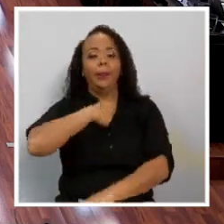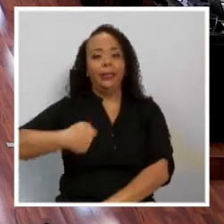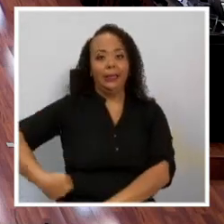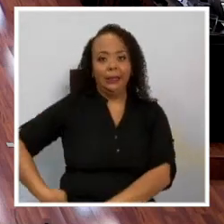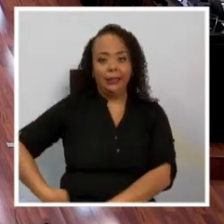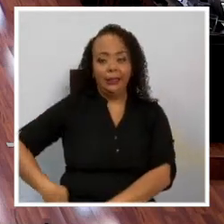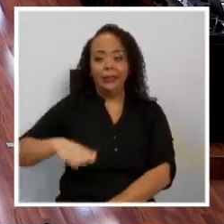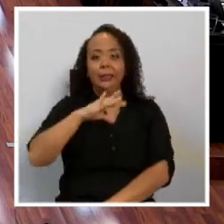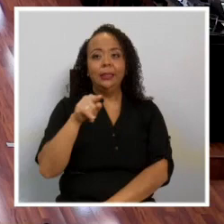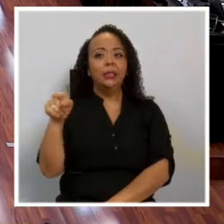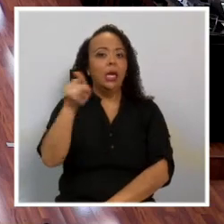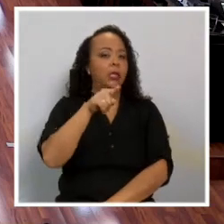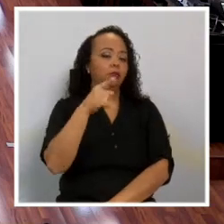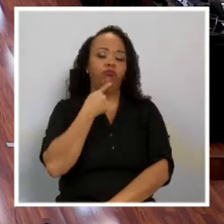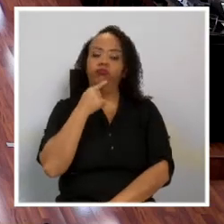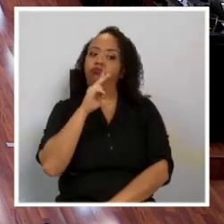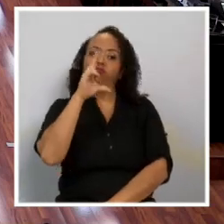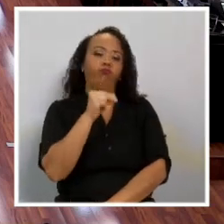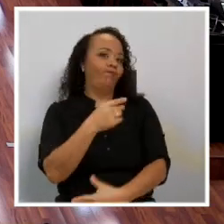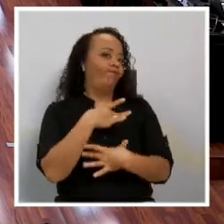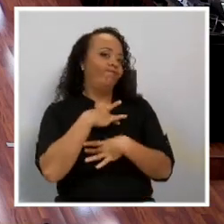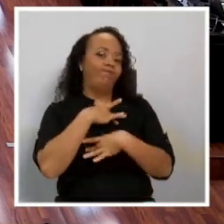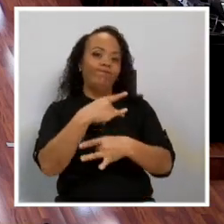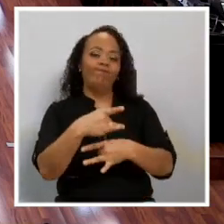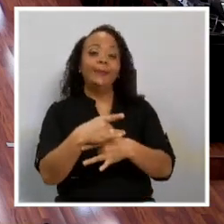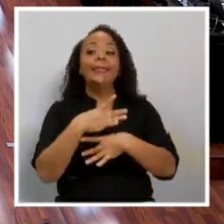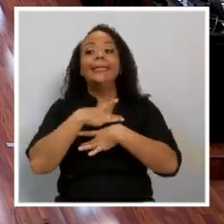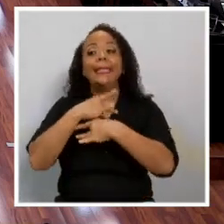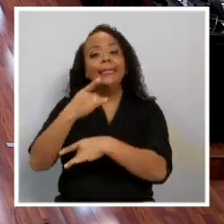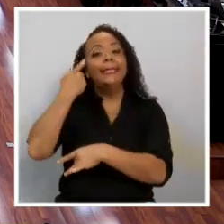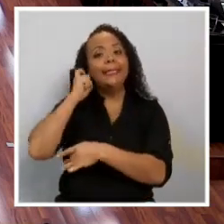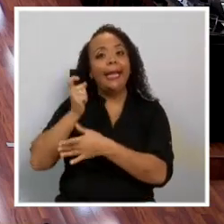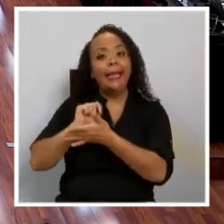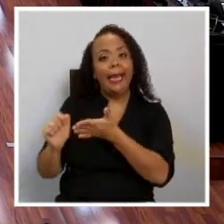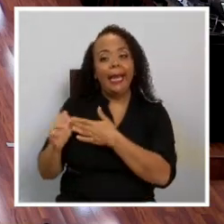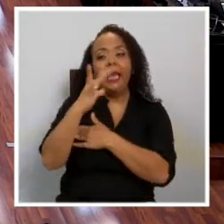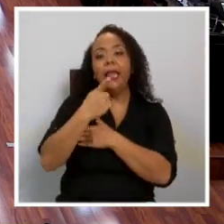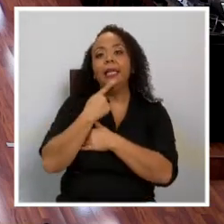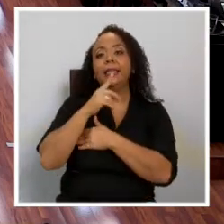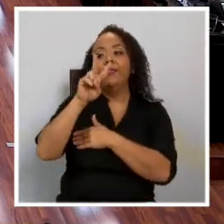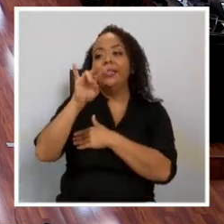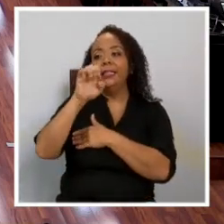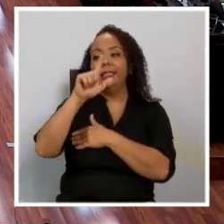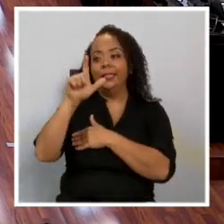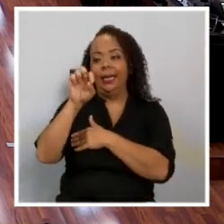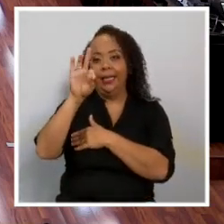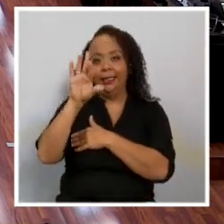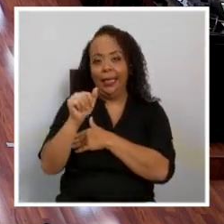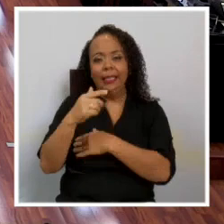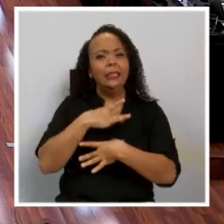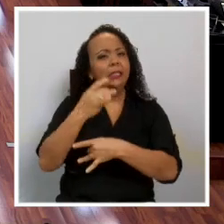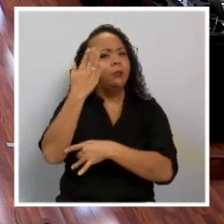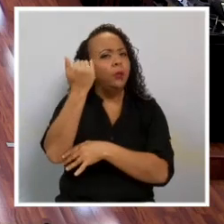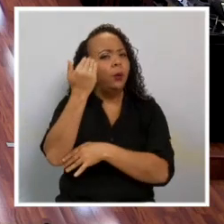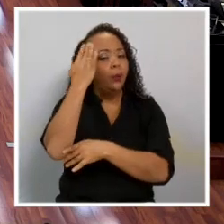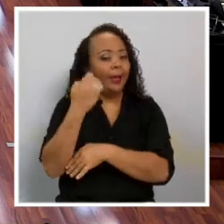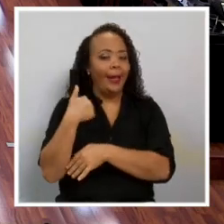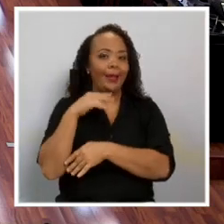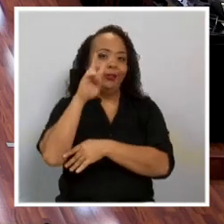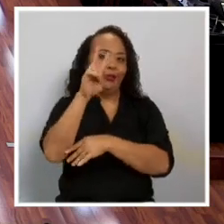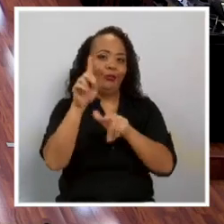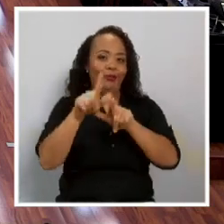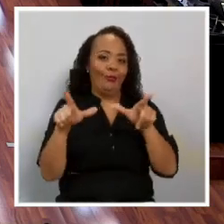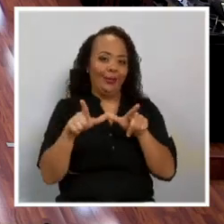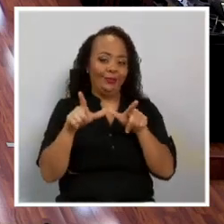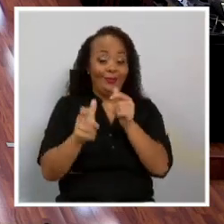y ellos dijeron que no les interesa, les interesa la secretaría, y decía Villalta, les interesa la secretaría porque como hay 2 puestos